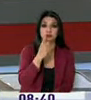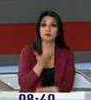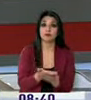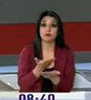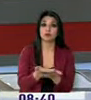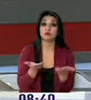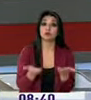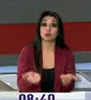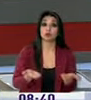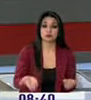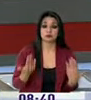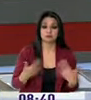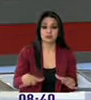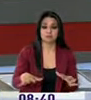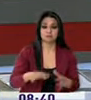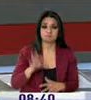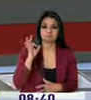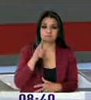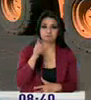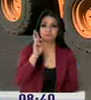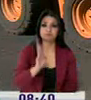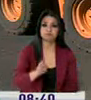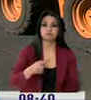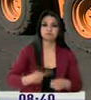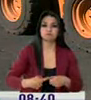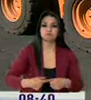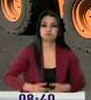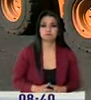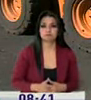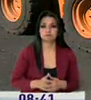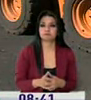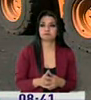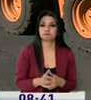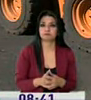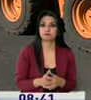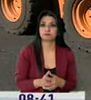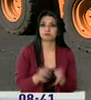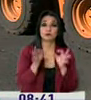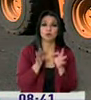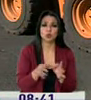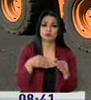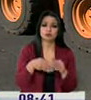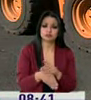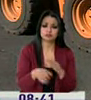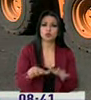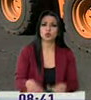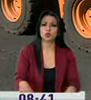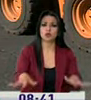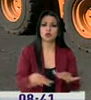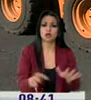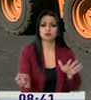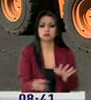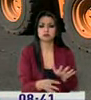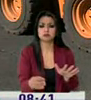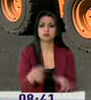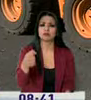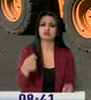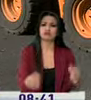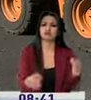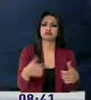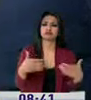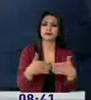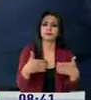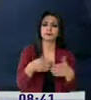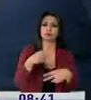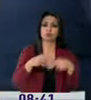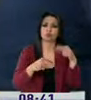en el sur de nuestra ciudad. Vamos a qué se trata. Antes que amanezca ingresaron a un patio donde guardaban maquinaria y equipos de